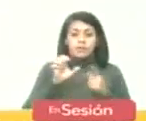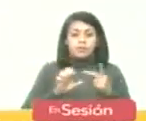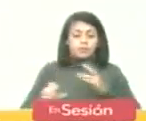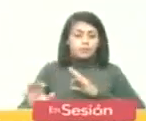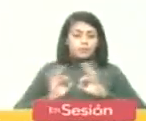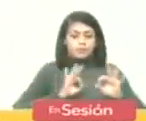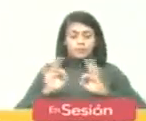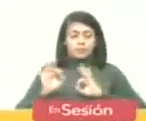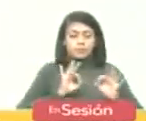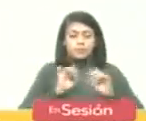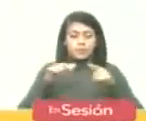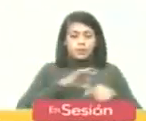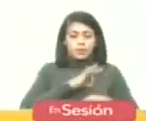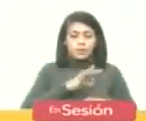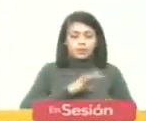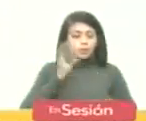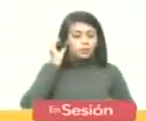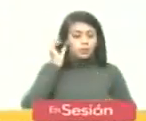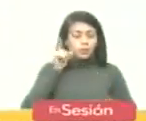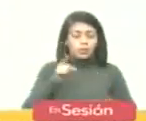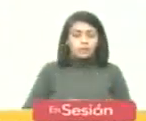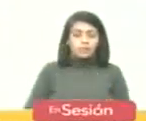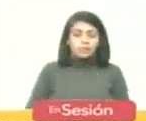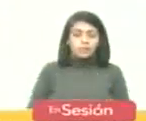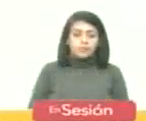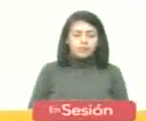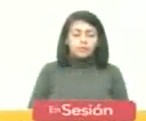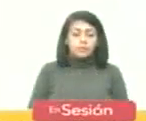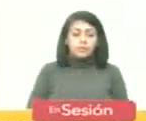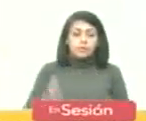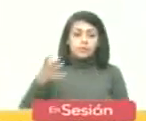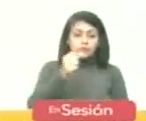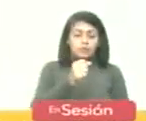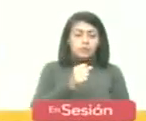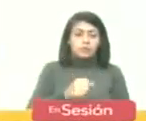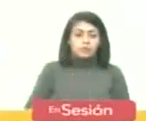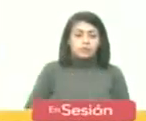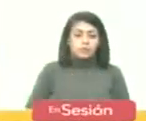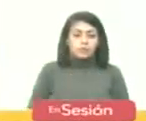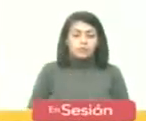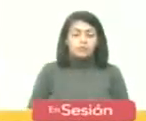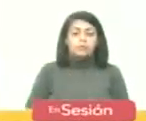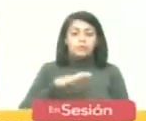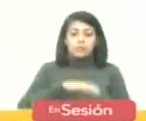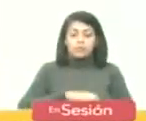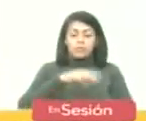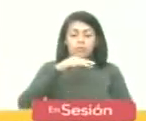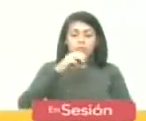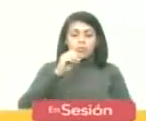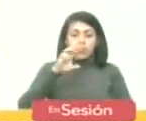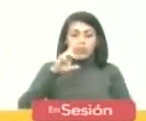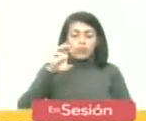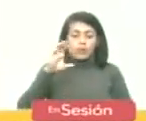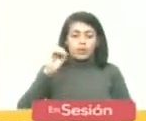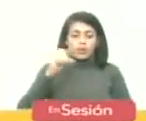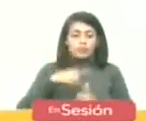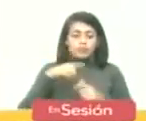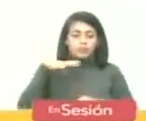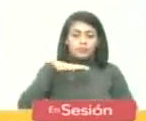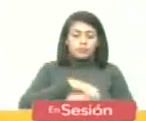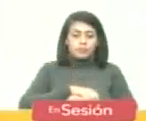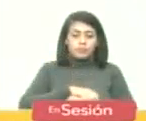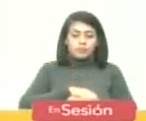logísticos de esta señora Espósito. Se logra capturar a alias Morfeo, se logra